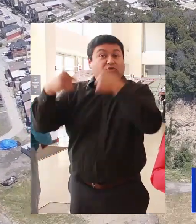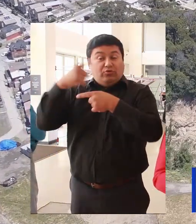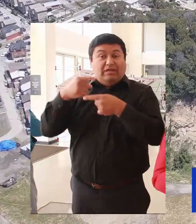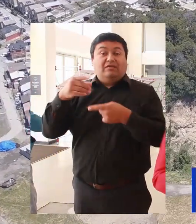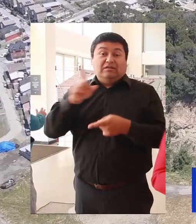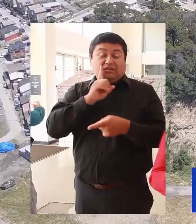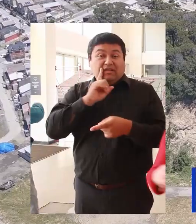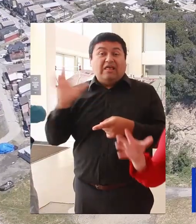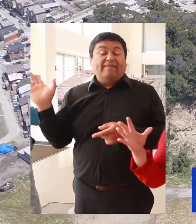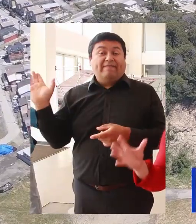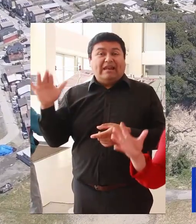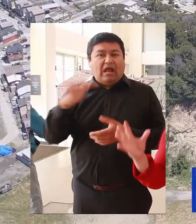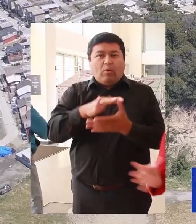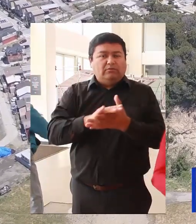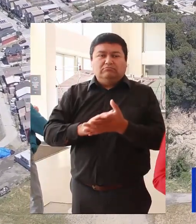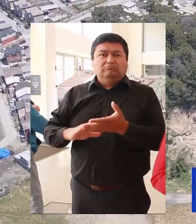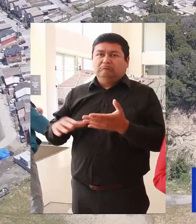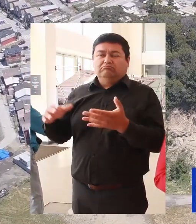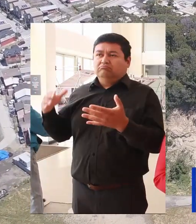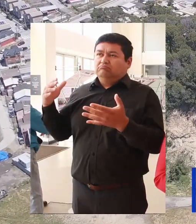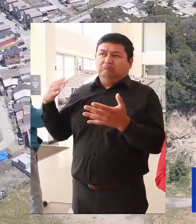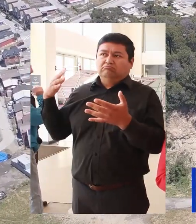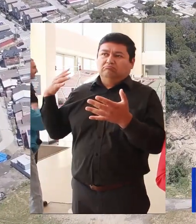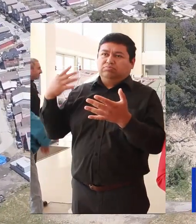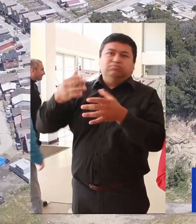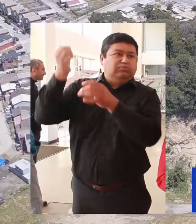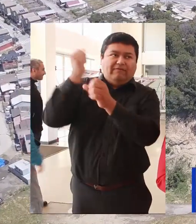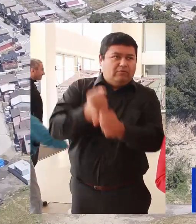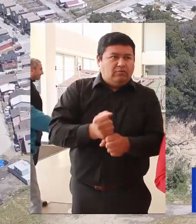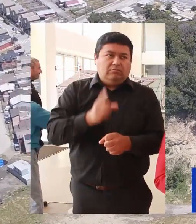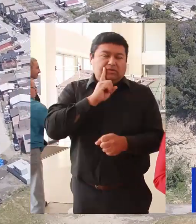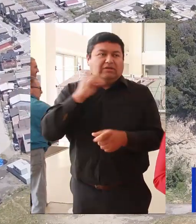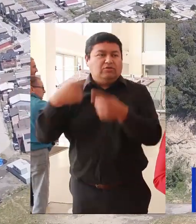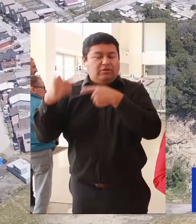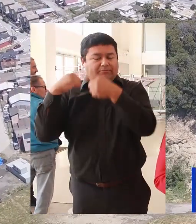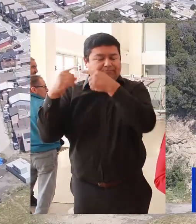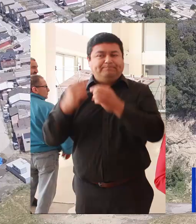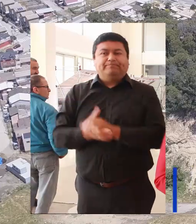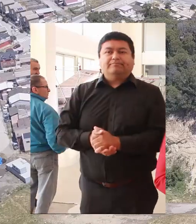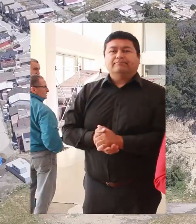puerto y que ha tenido a lo largo desde que, en este caso, se fundó.